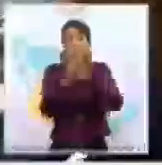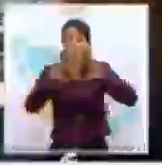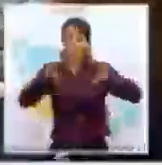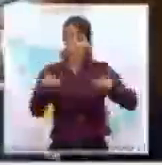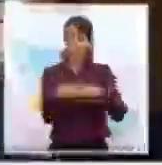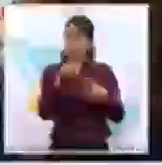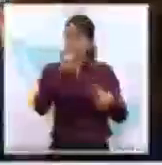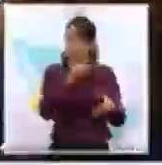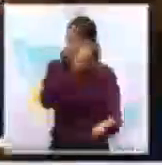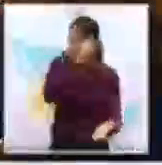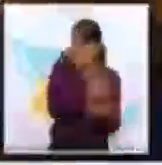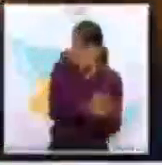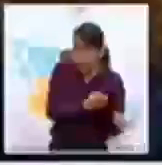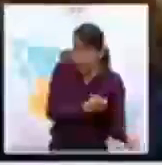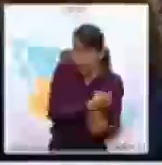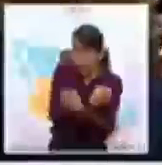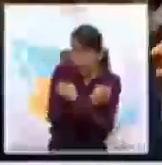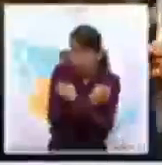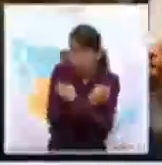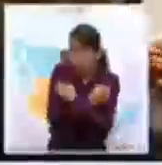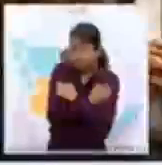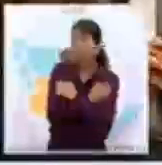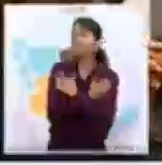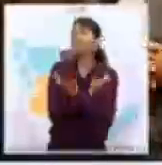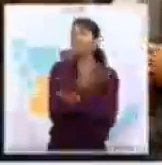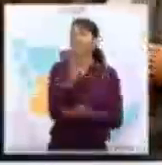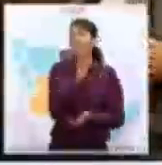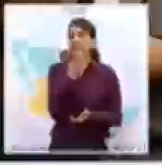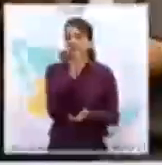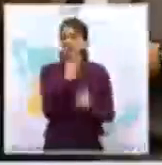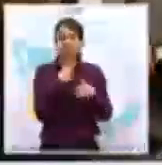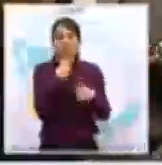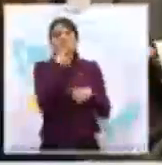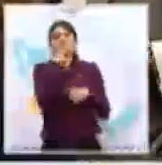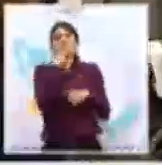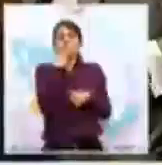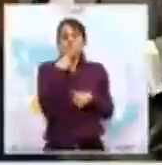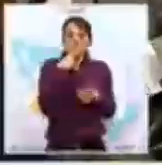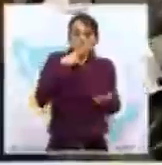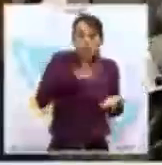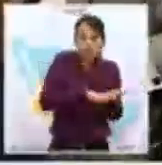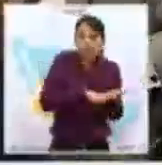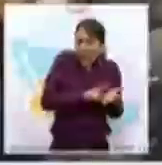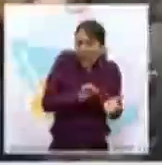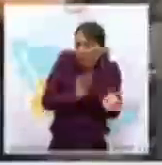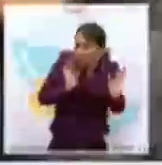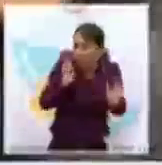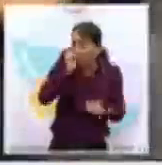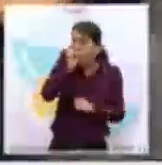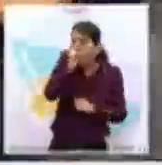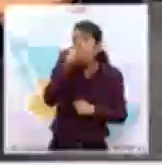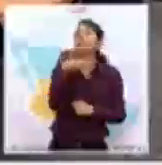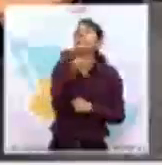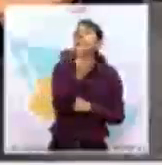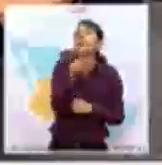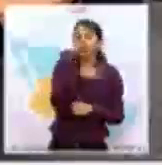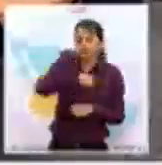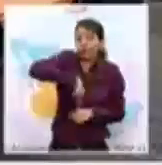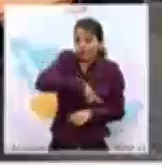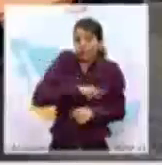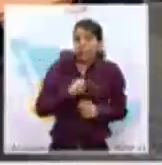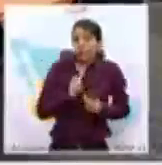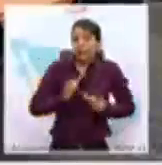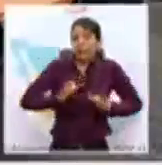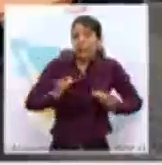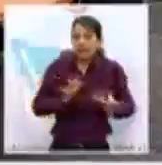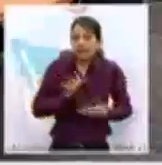hecho, entonces, ¿qué más tendríamos que hacer para modificar el enfoque que tradicionalmente se ha tenido, pues de que el único instrumento